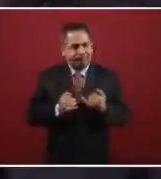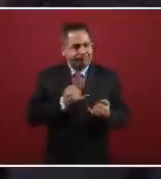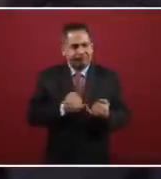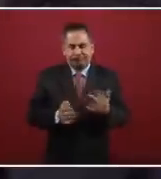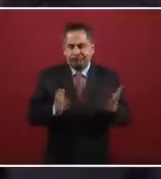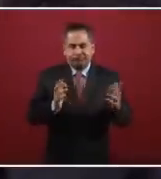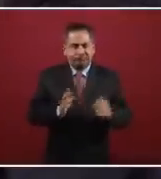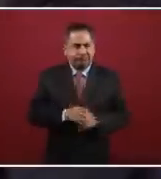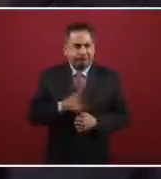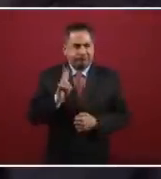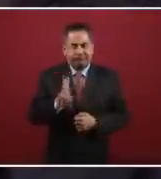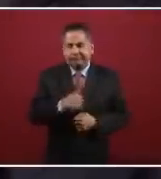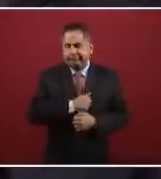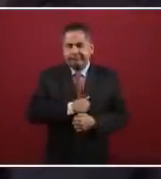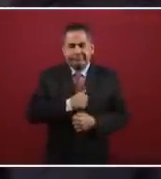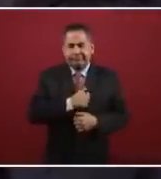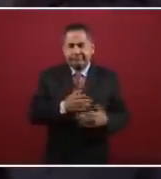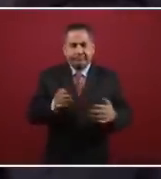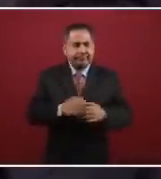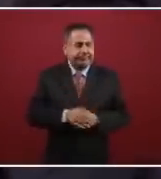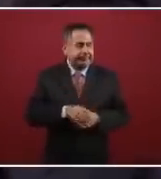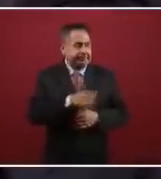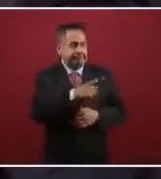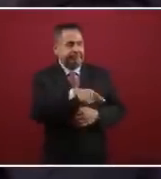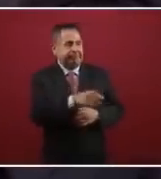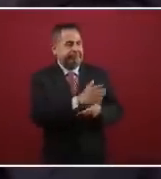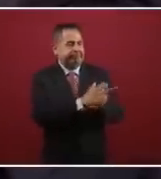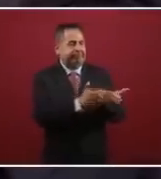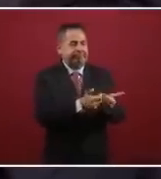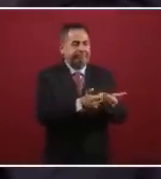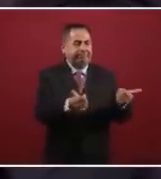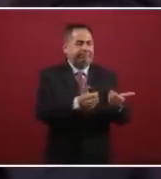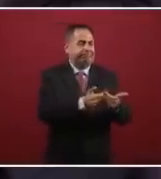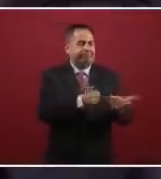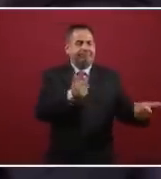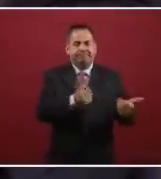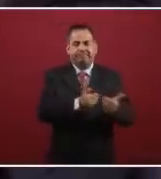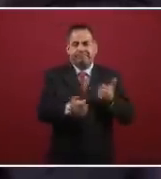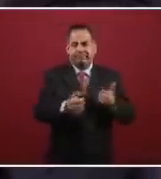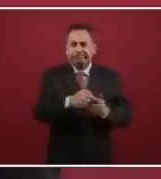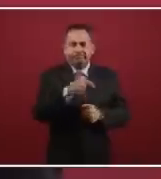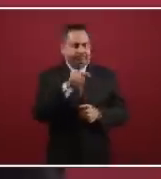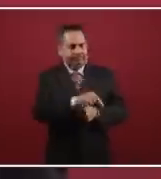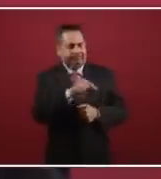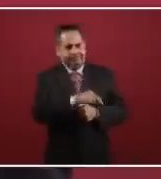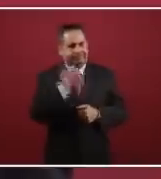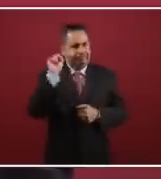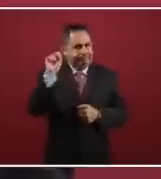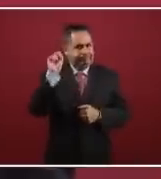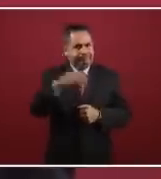es algo lamentable, división en este sindicato.